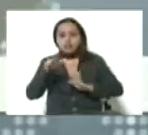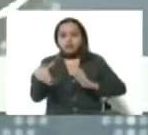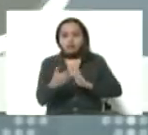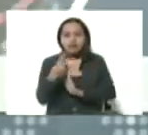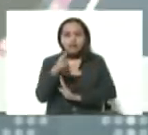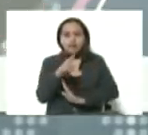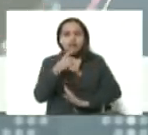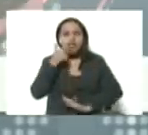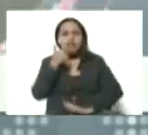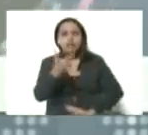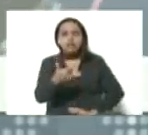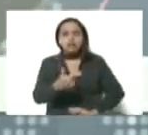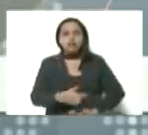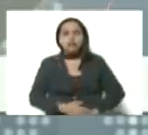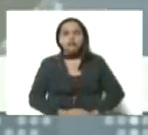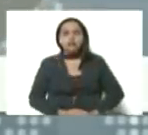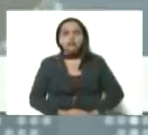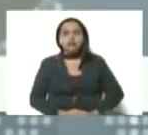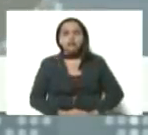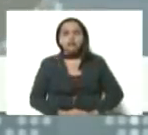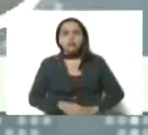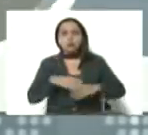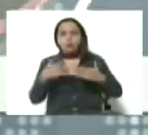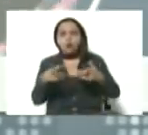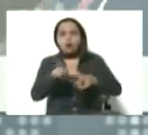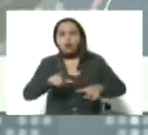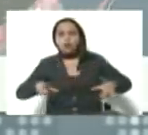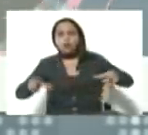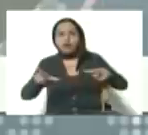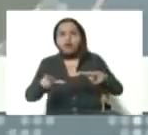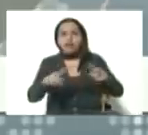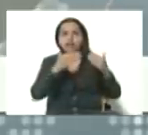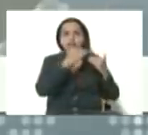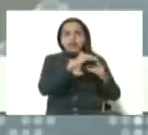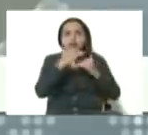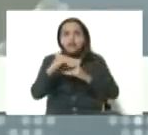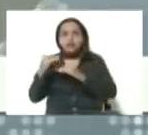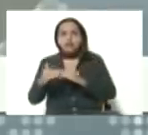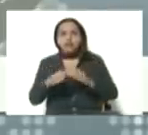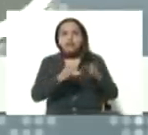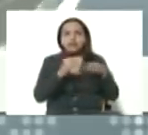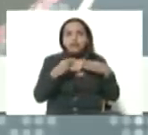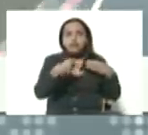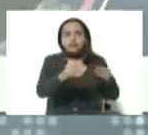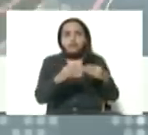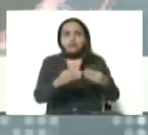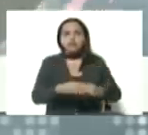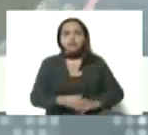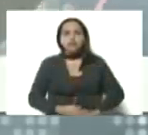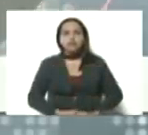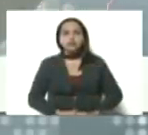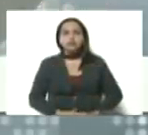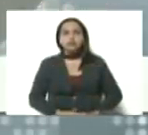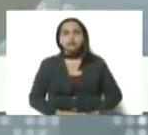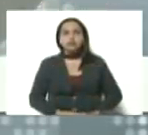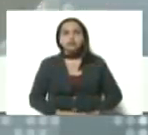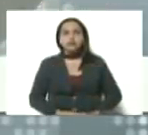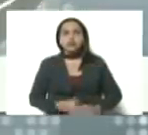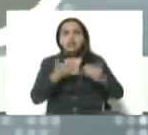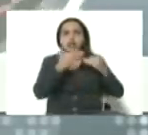estableció son las contradicciones ni vélez de flexibilización el nivel